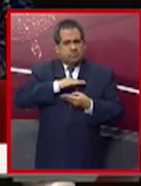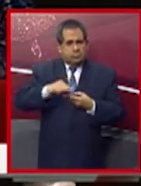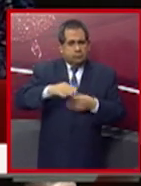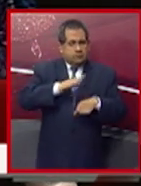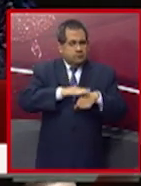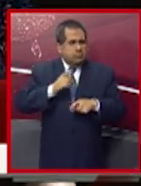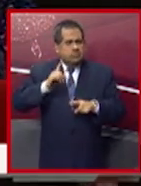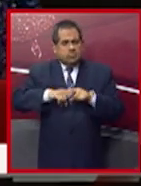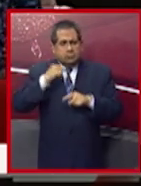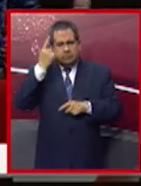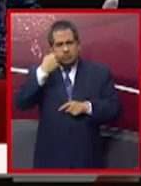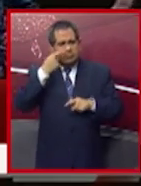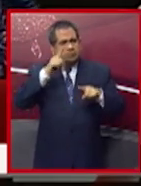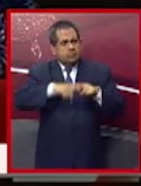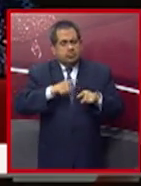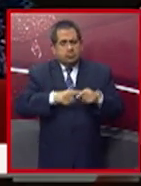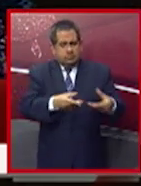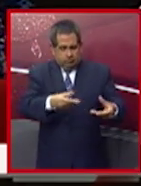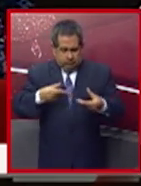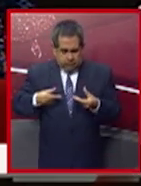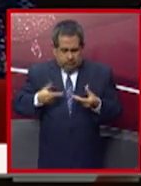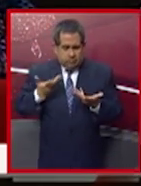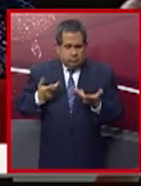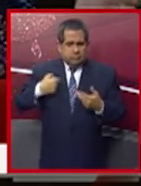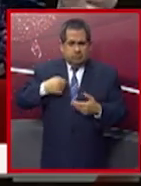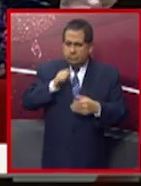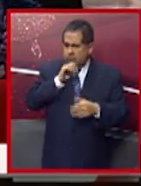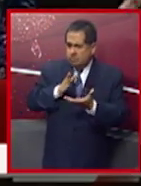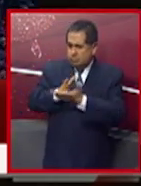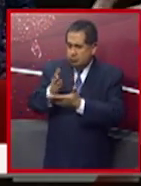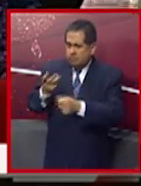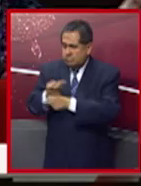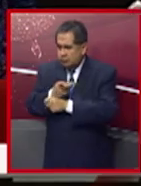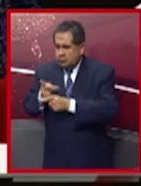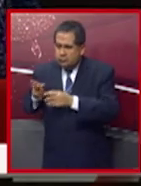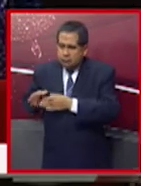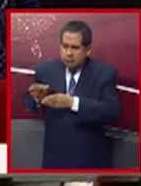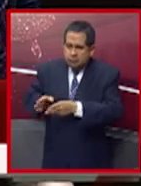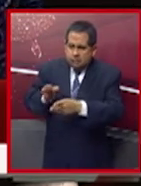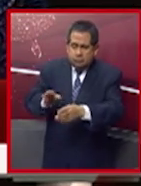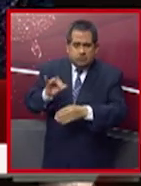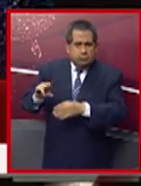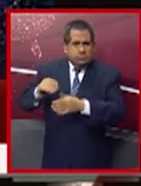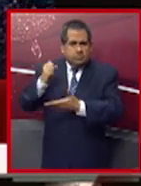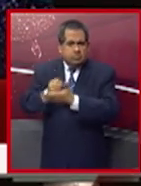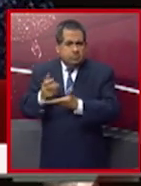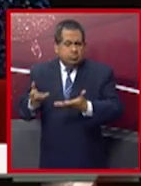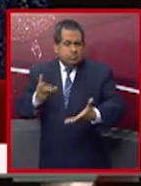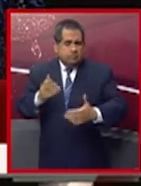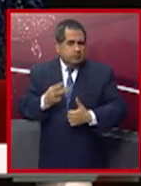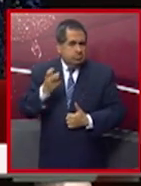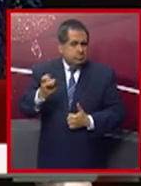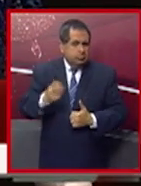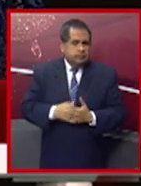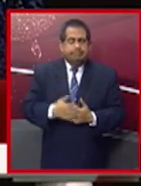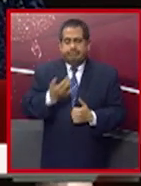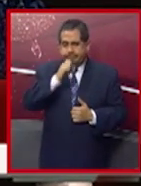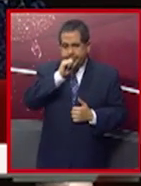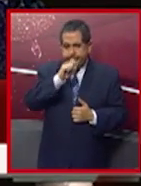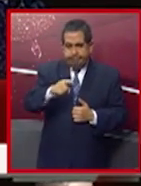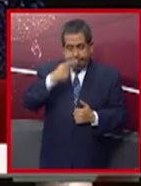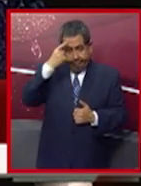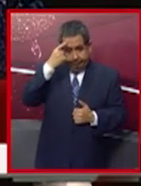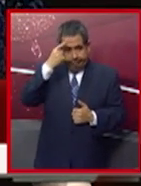de saber cómo va el proceso de aprobación o no de esta iniciativa y de